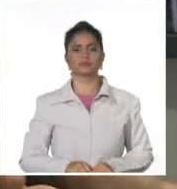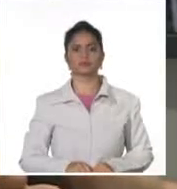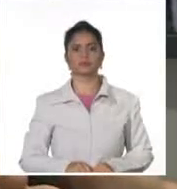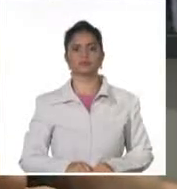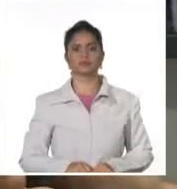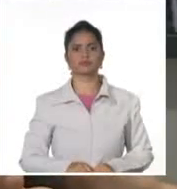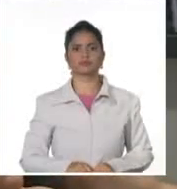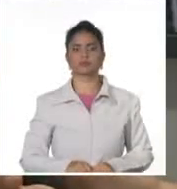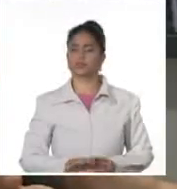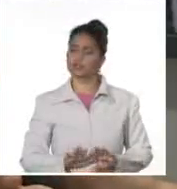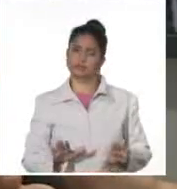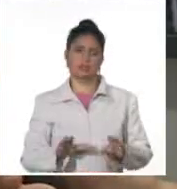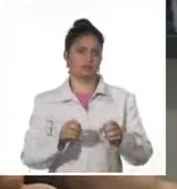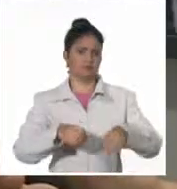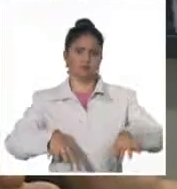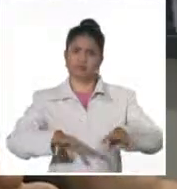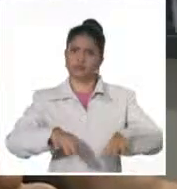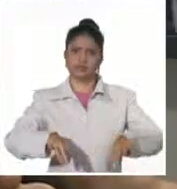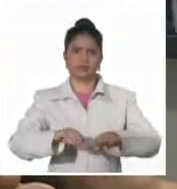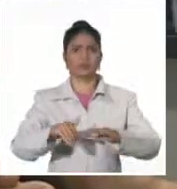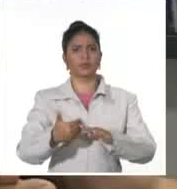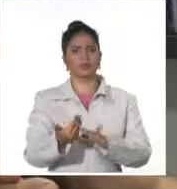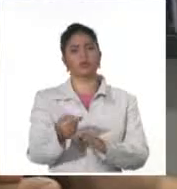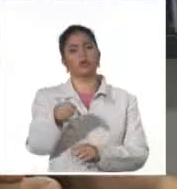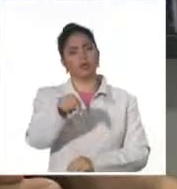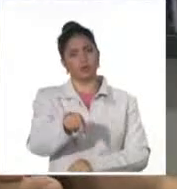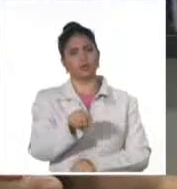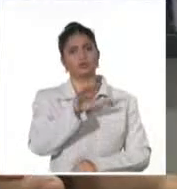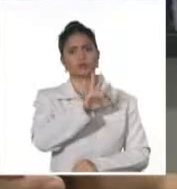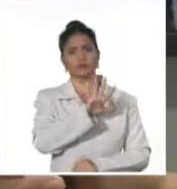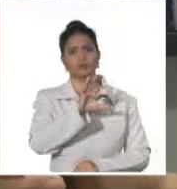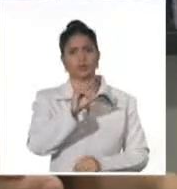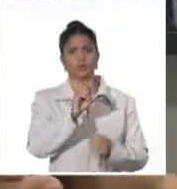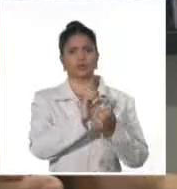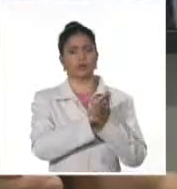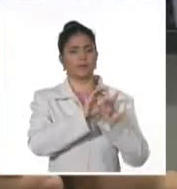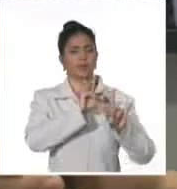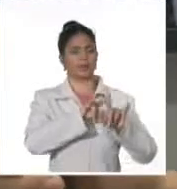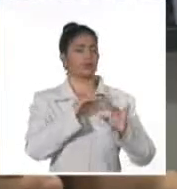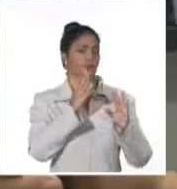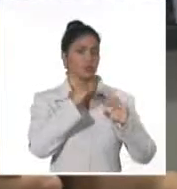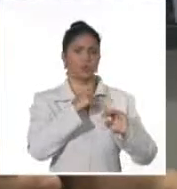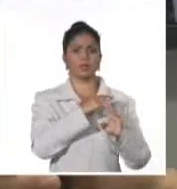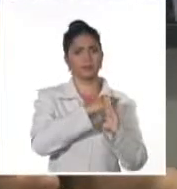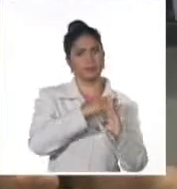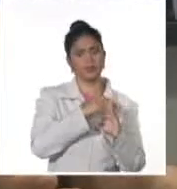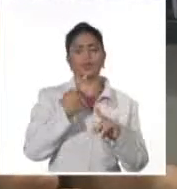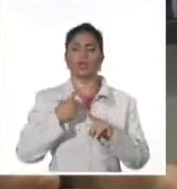las condiciones que tenemos para el día de hoy. Para resumirte, 550 megawatts de afectación en el horario del mediodía